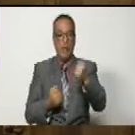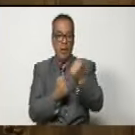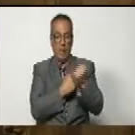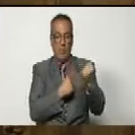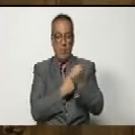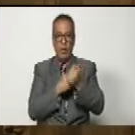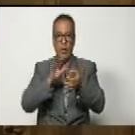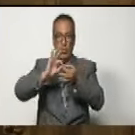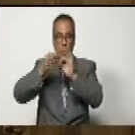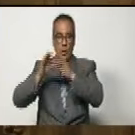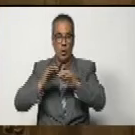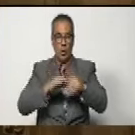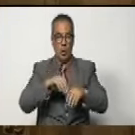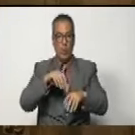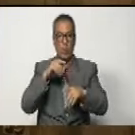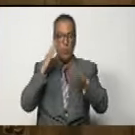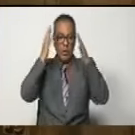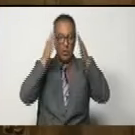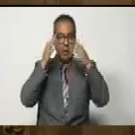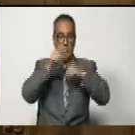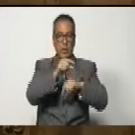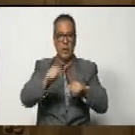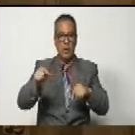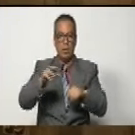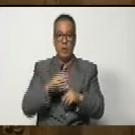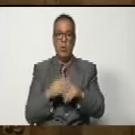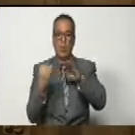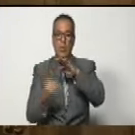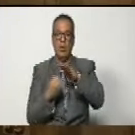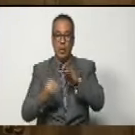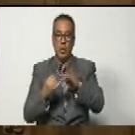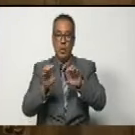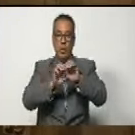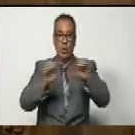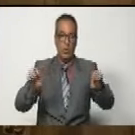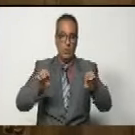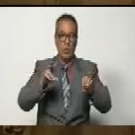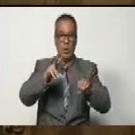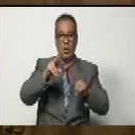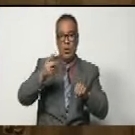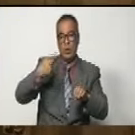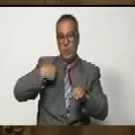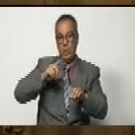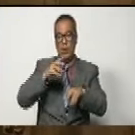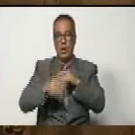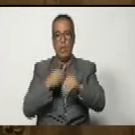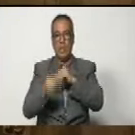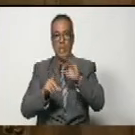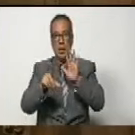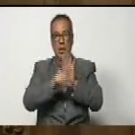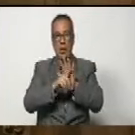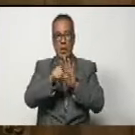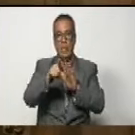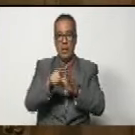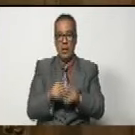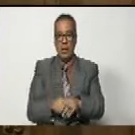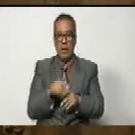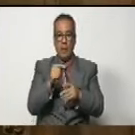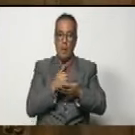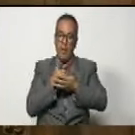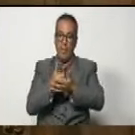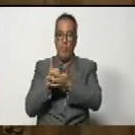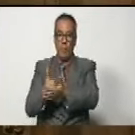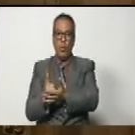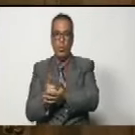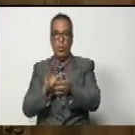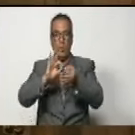de intérpretes al alumnado con discapacidad. Las instituciones educativas que incumplan el deber establecido en esta ley referente a brindar apoyo